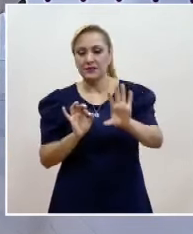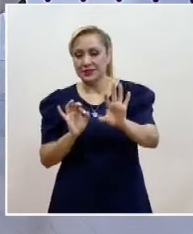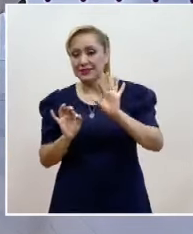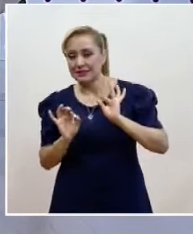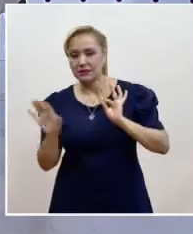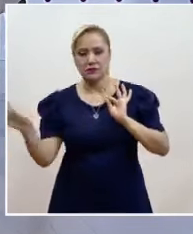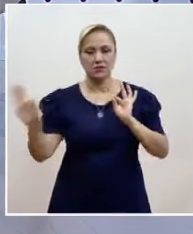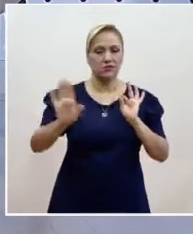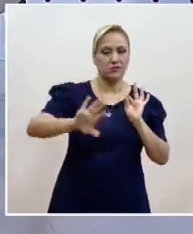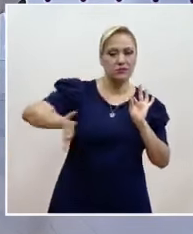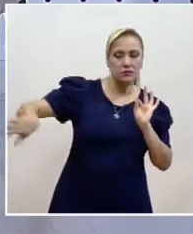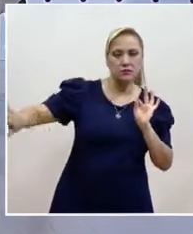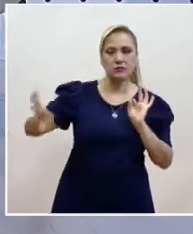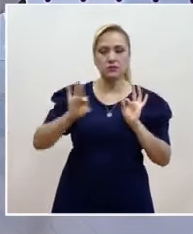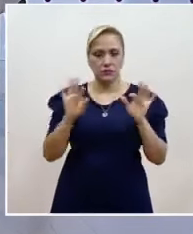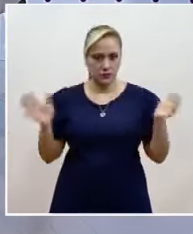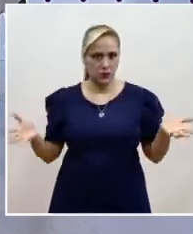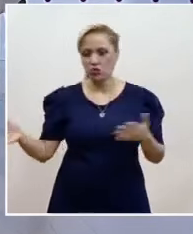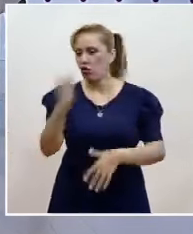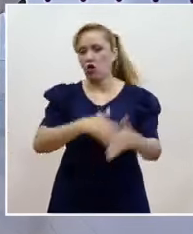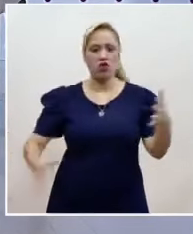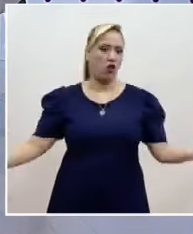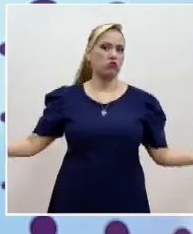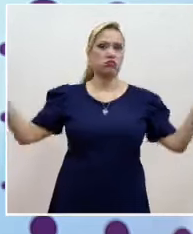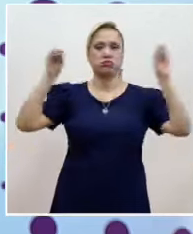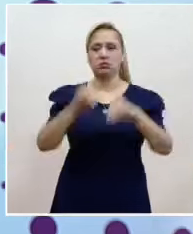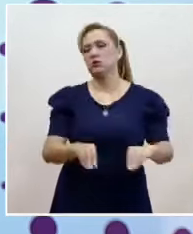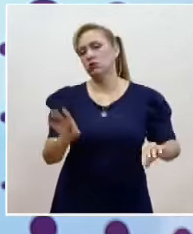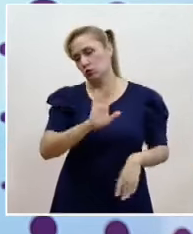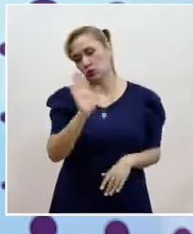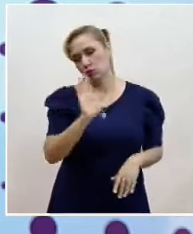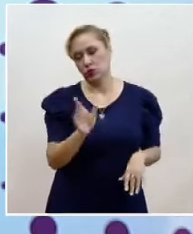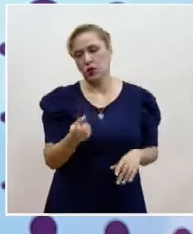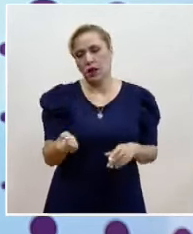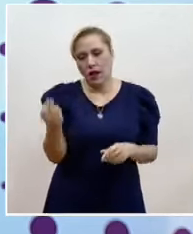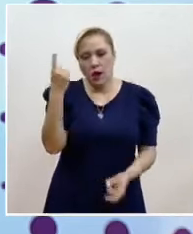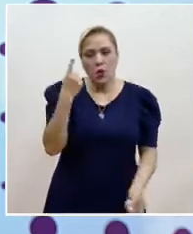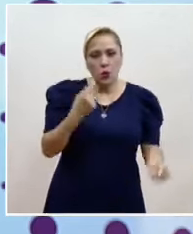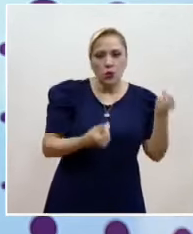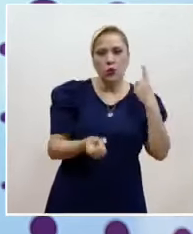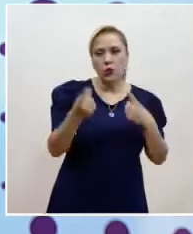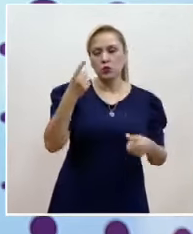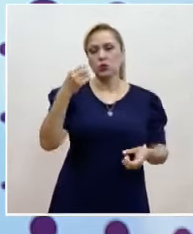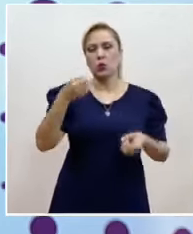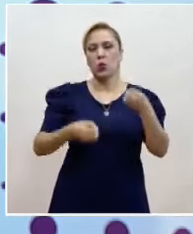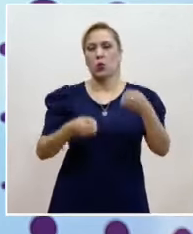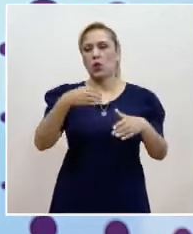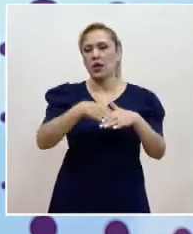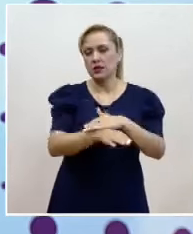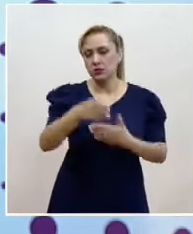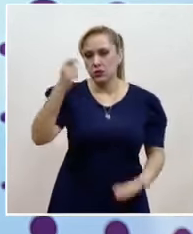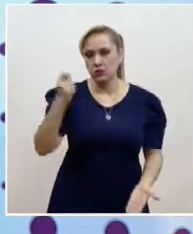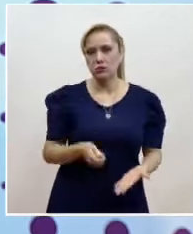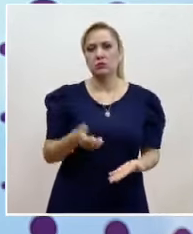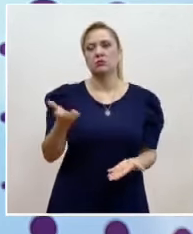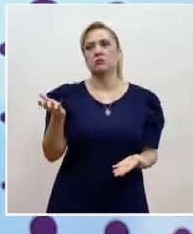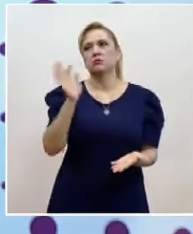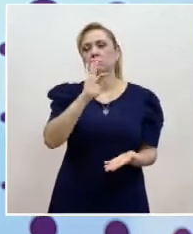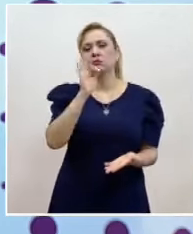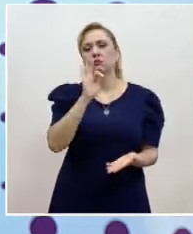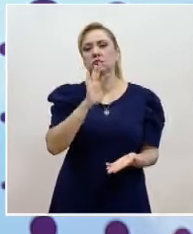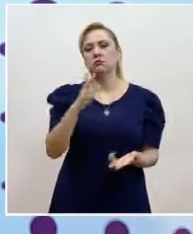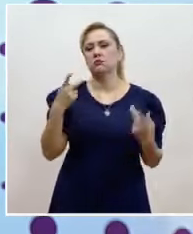se utilice indiscriminadamente en todos Claro. los juicios, pero sí en determinados juicios. Pienso tal vez en acción, en controversia,